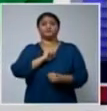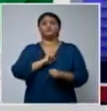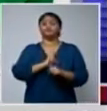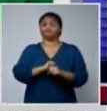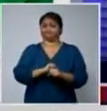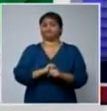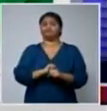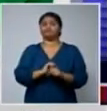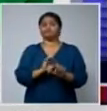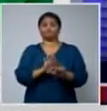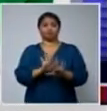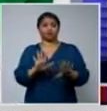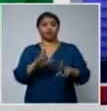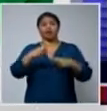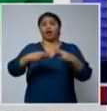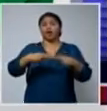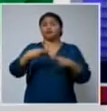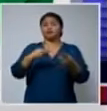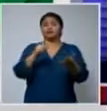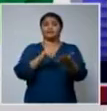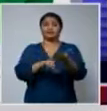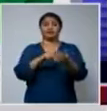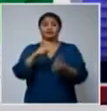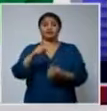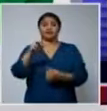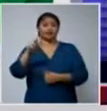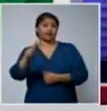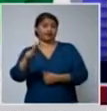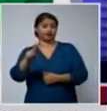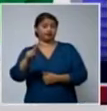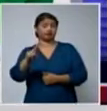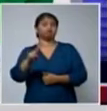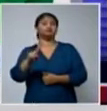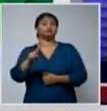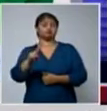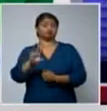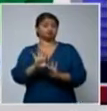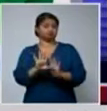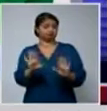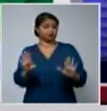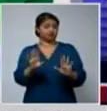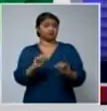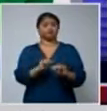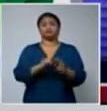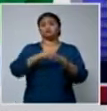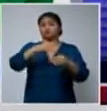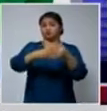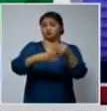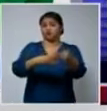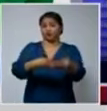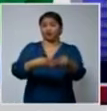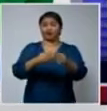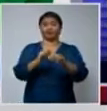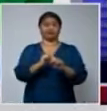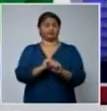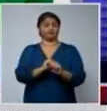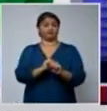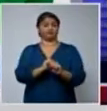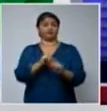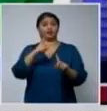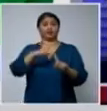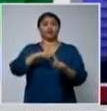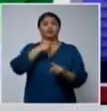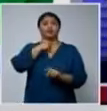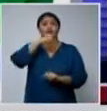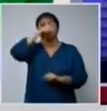Se hizo el diagnóstico inicialmente con un test de antígeno positivo, posteriormente con el PCR